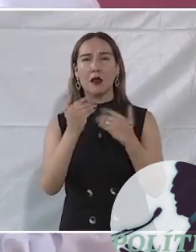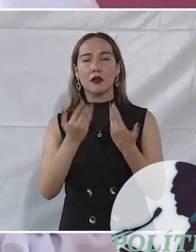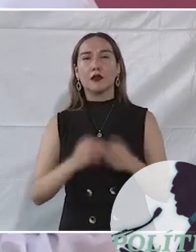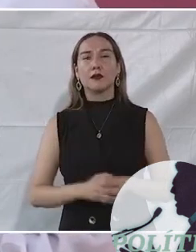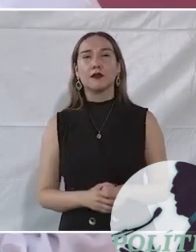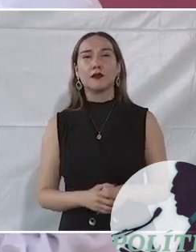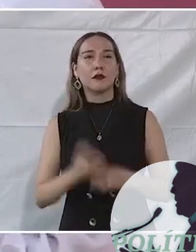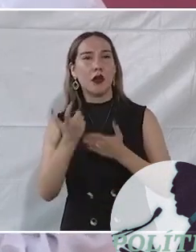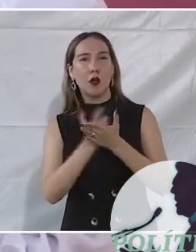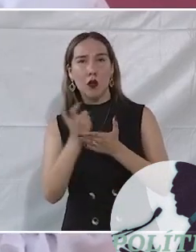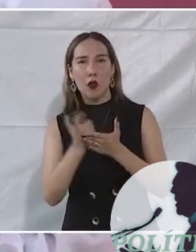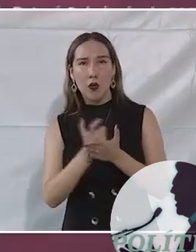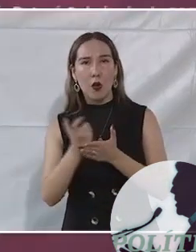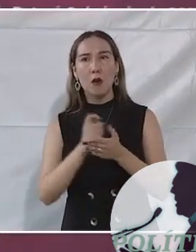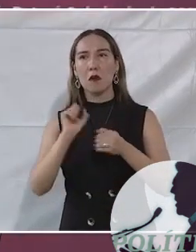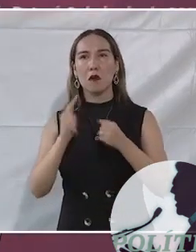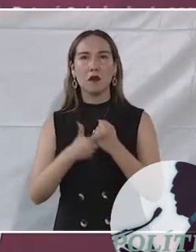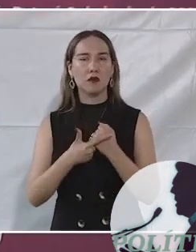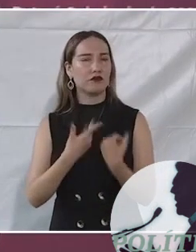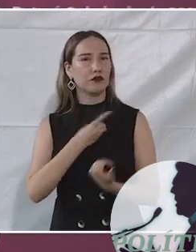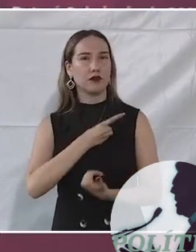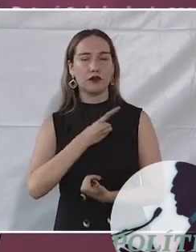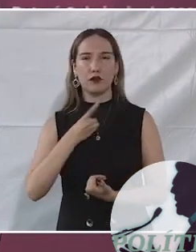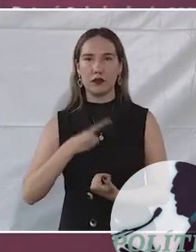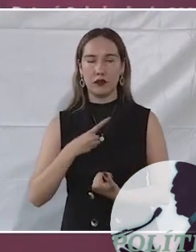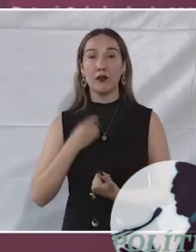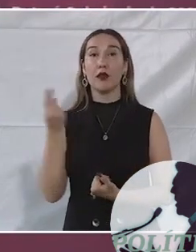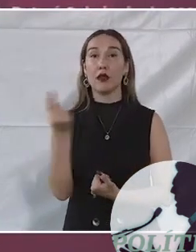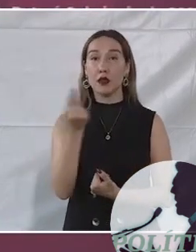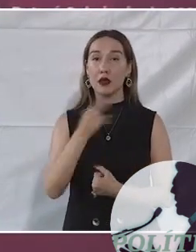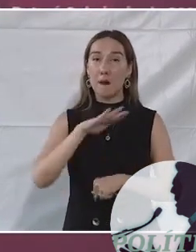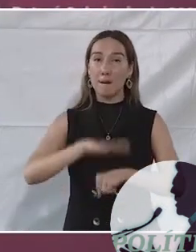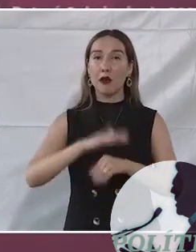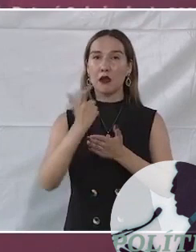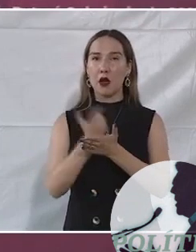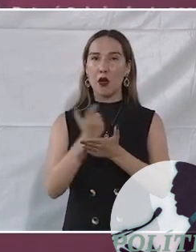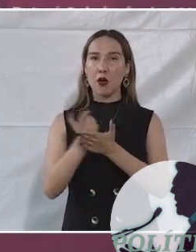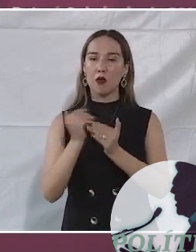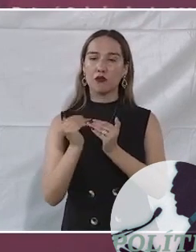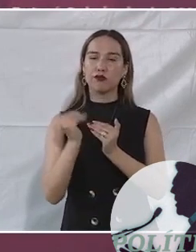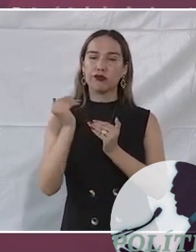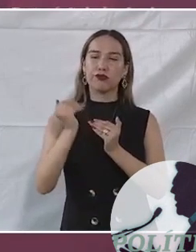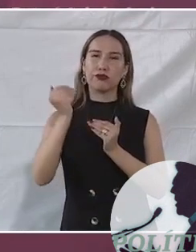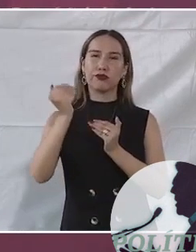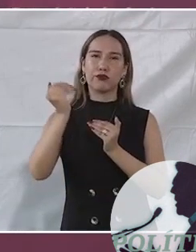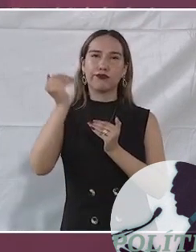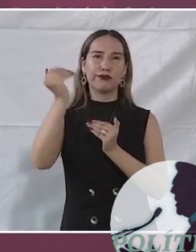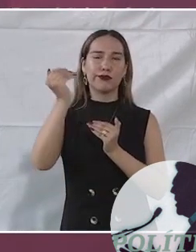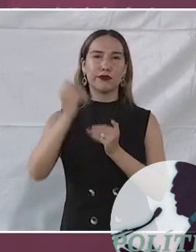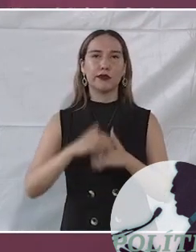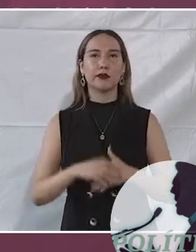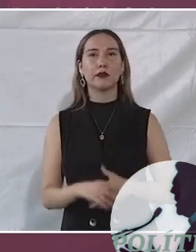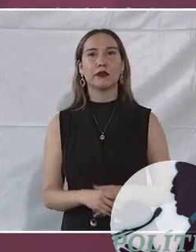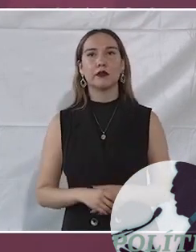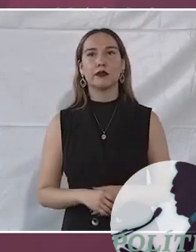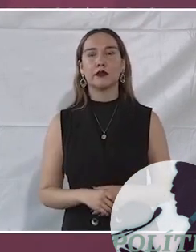un poquito más. Y eso es lo que queremos. Antes, con